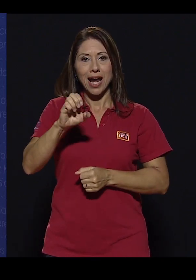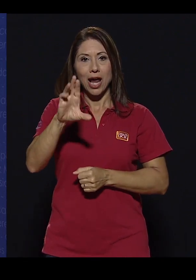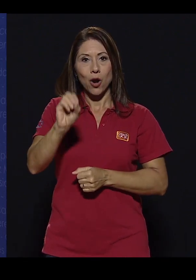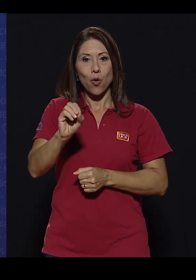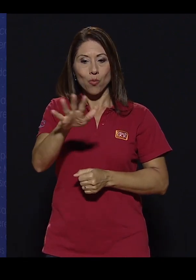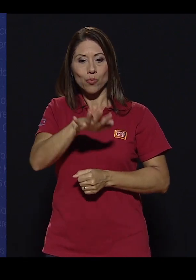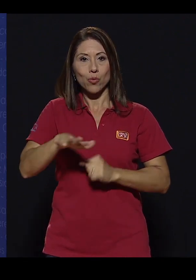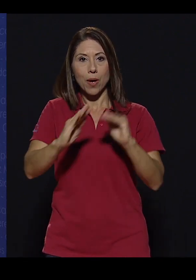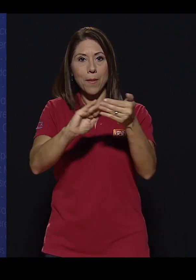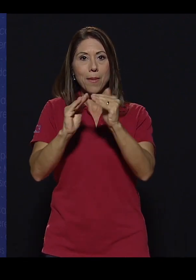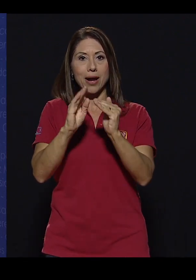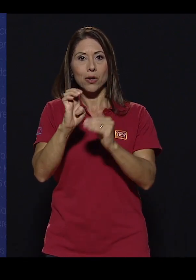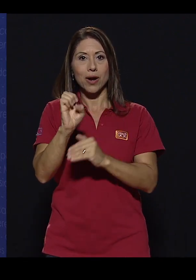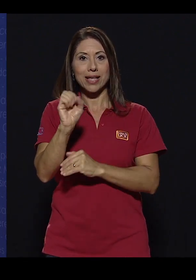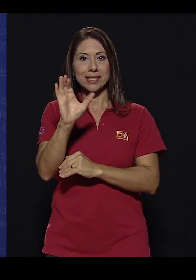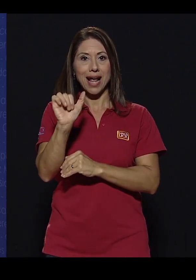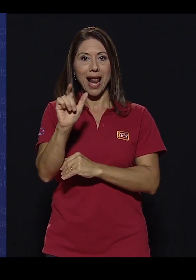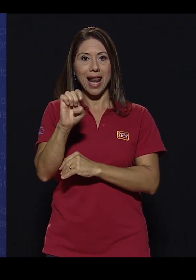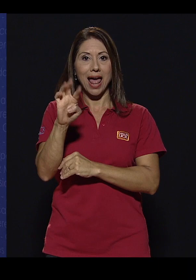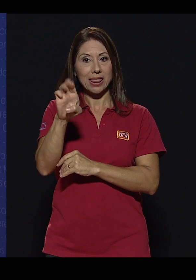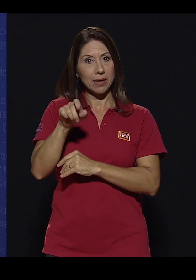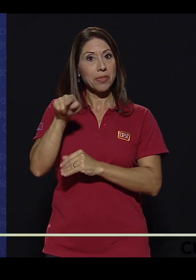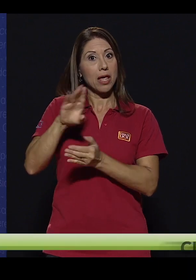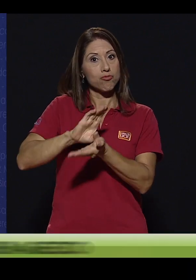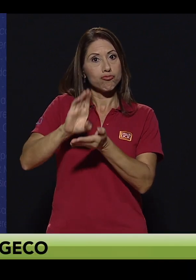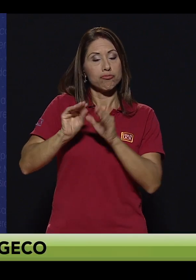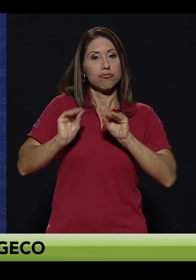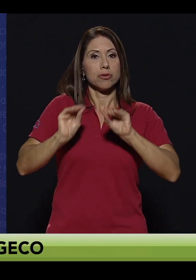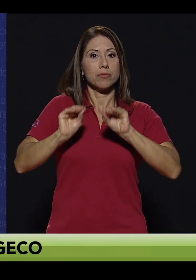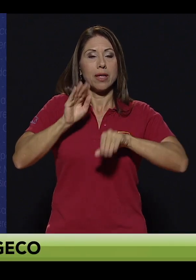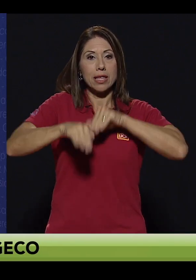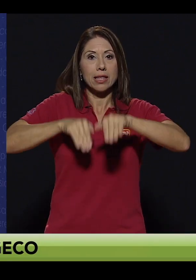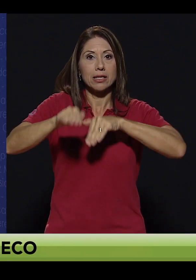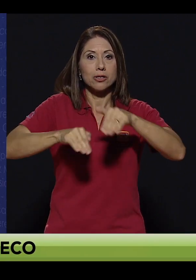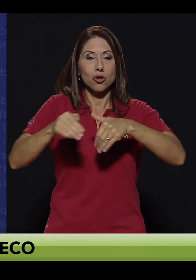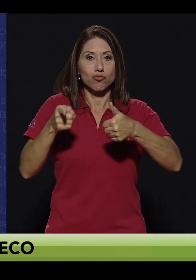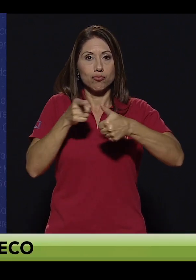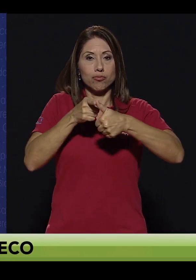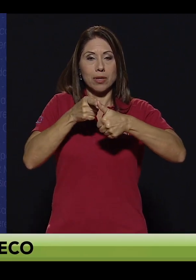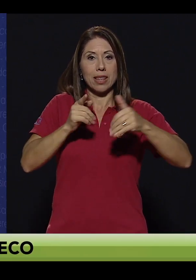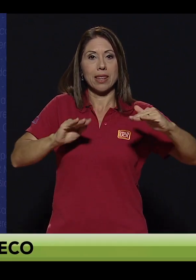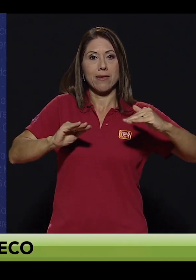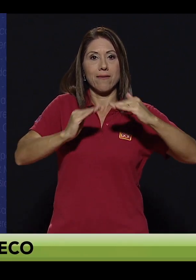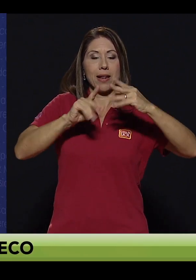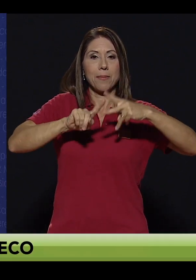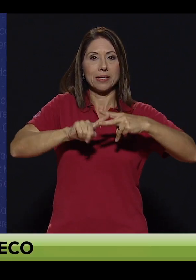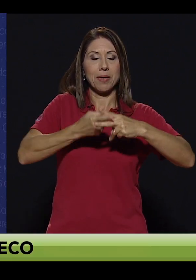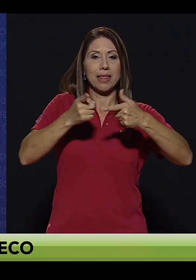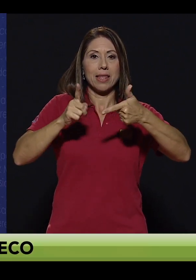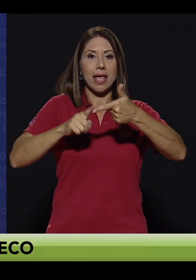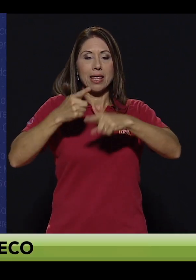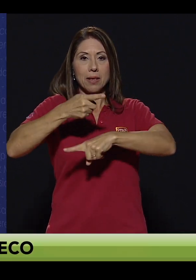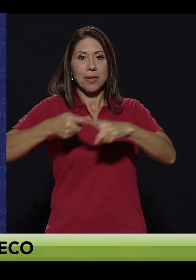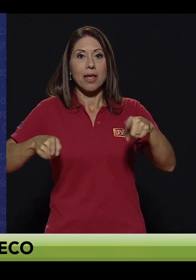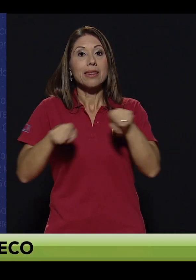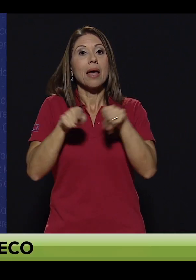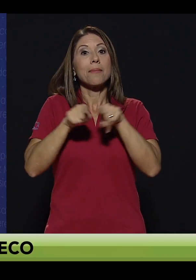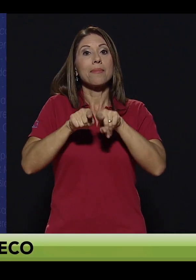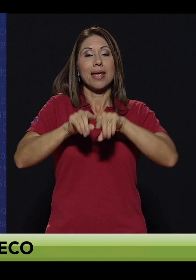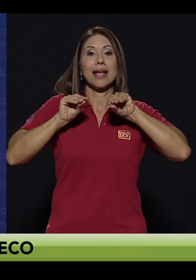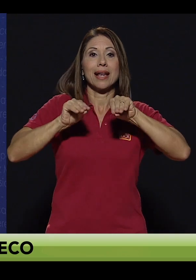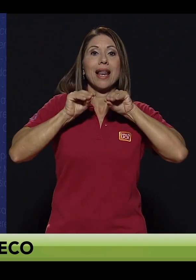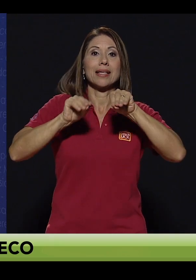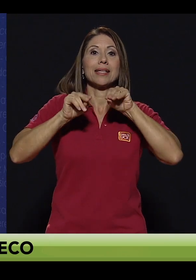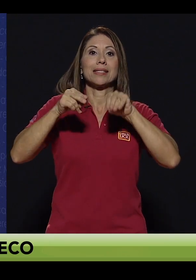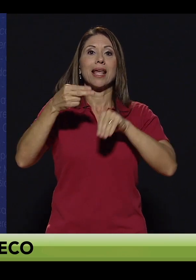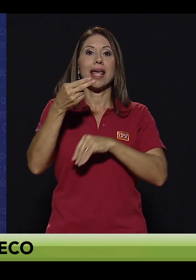en su sede barrio escalante esta asociación ofrece cursos de natación en niveles principiante intermedio además ofrece clases de hidro